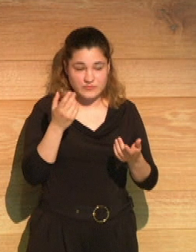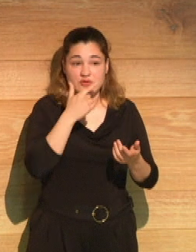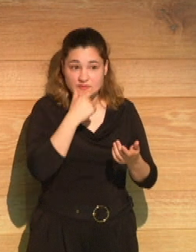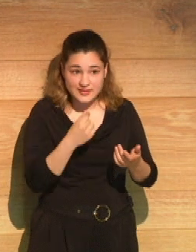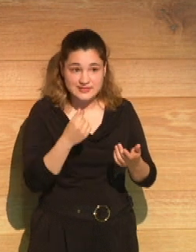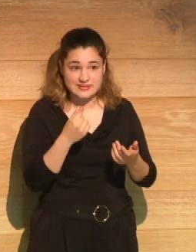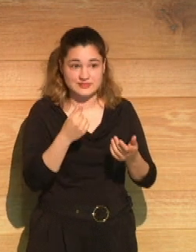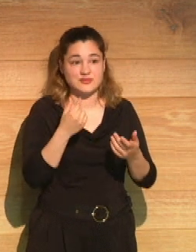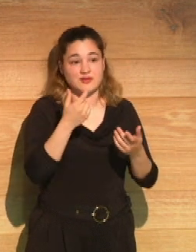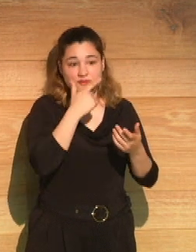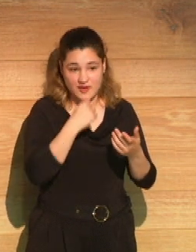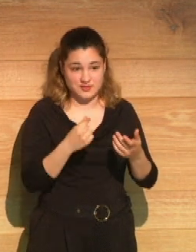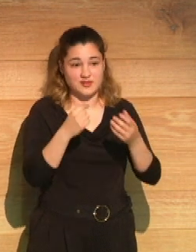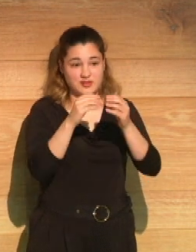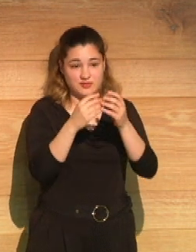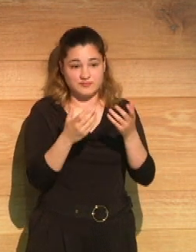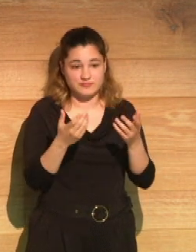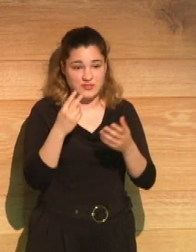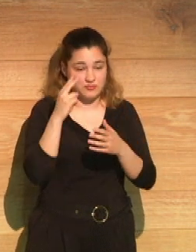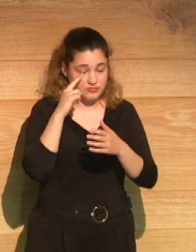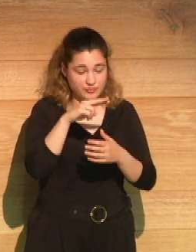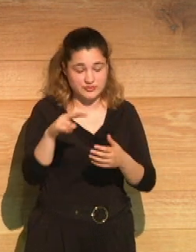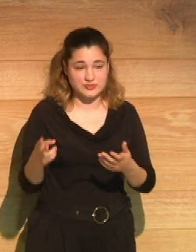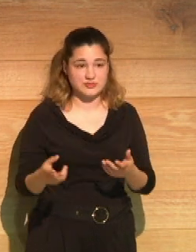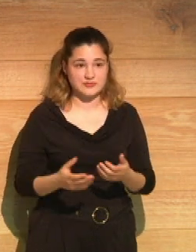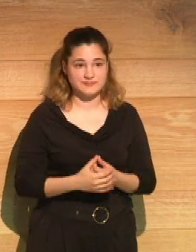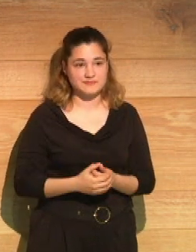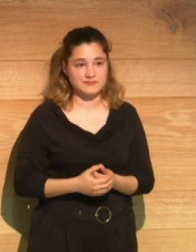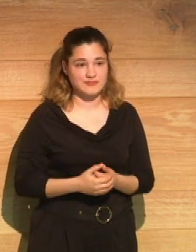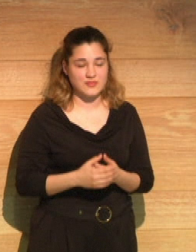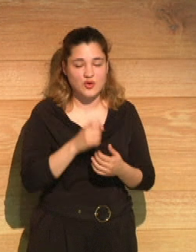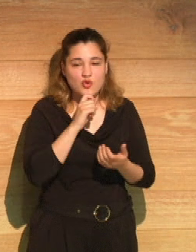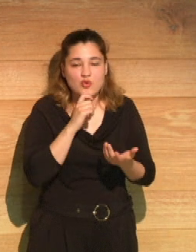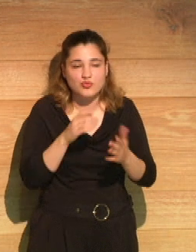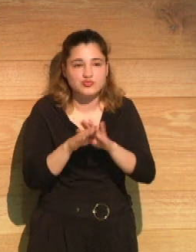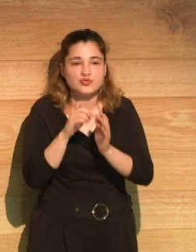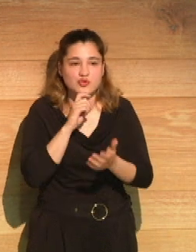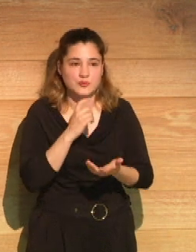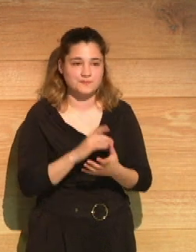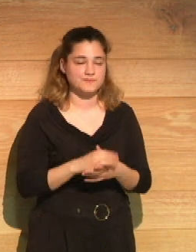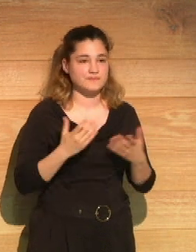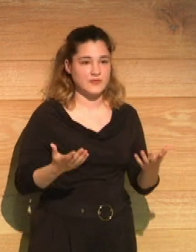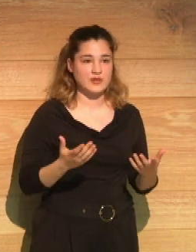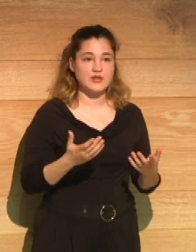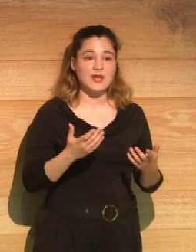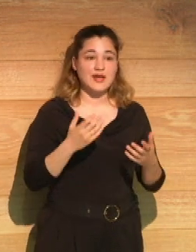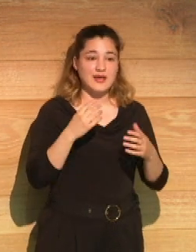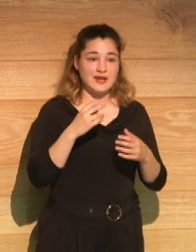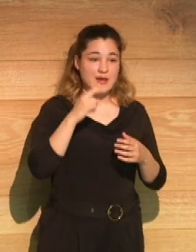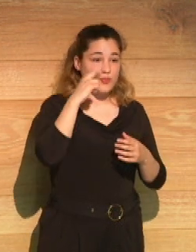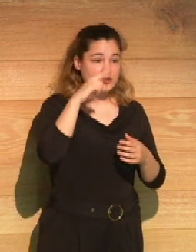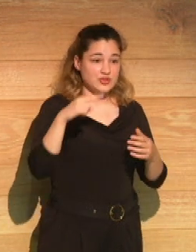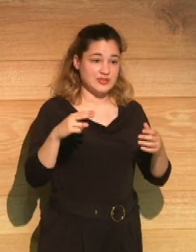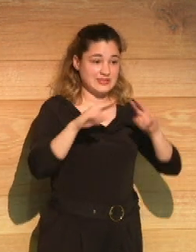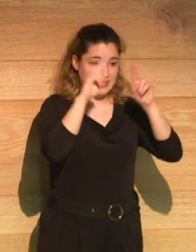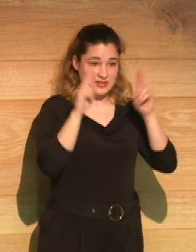fáciles de realizar. Entonces, por supuesto, en este escenario, las exposiciones internacionales, los intercambios expositivos,